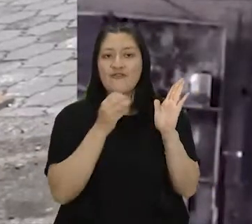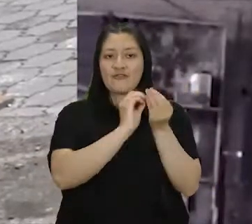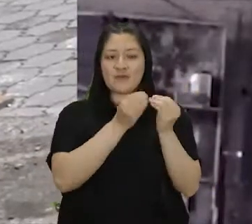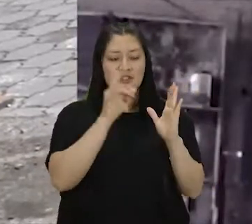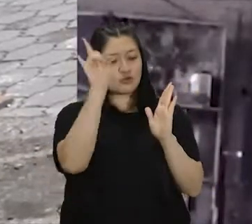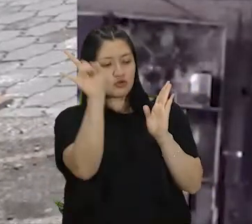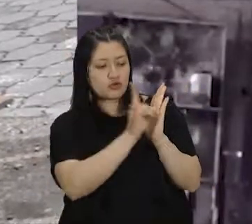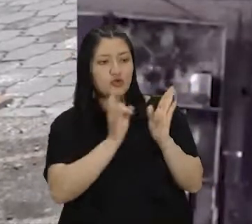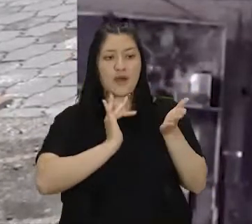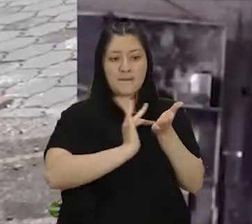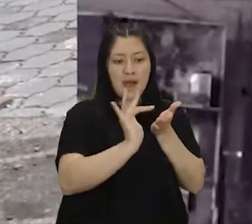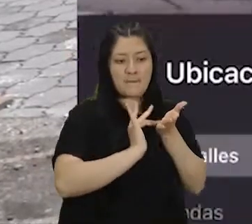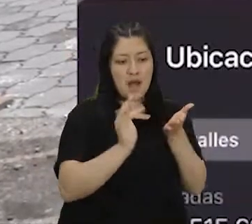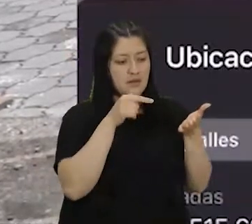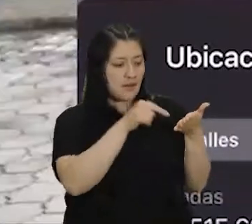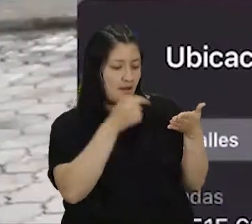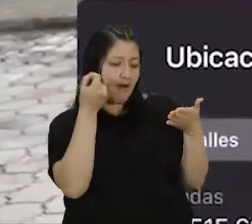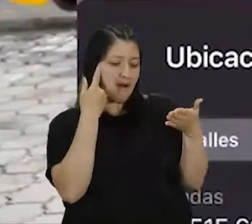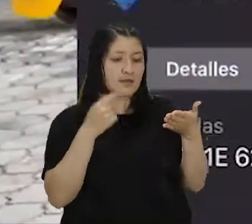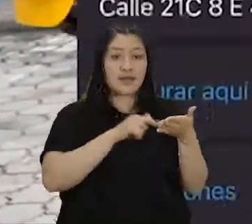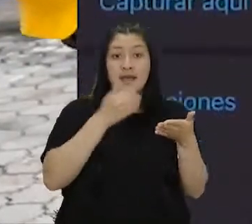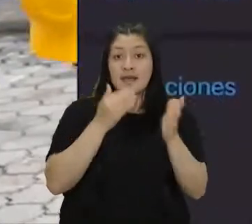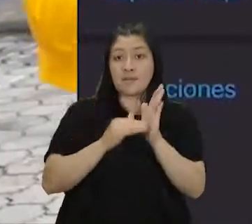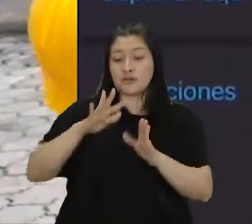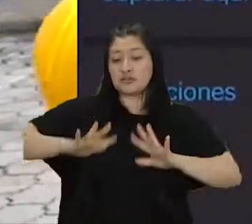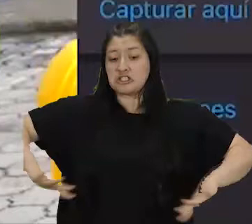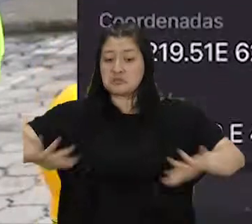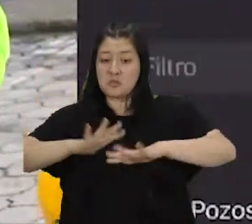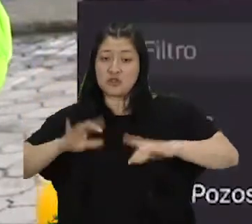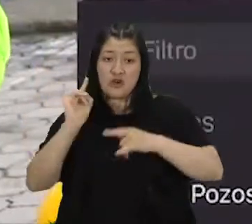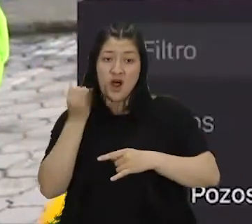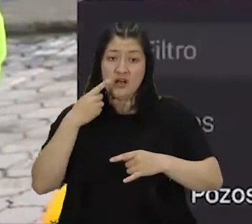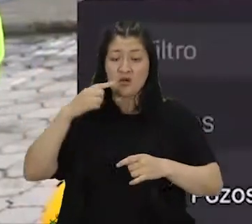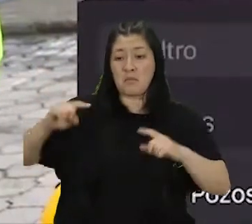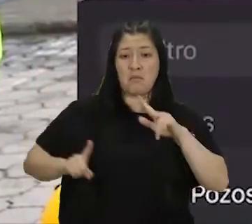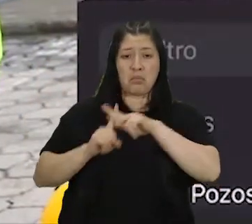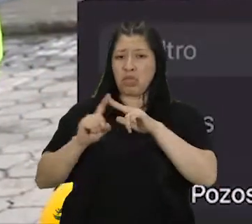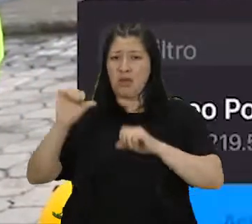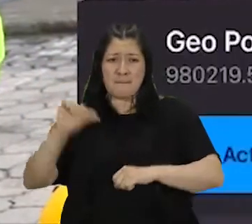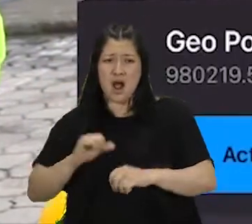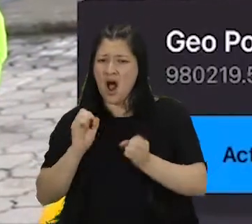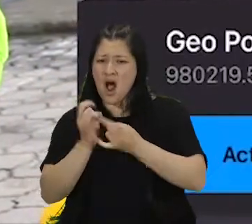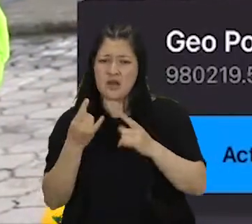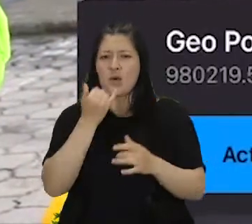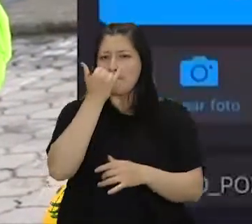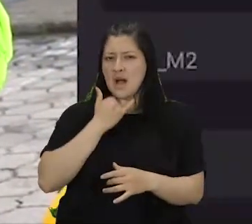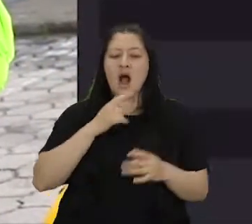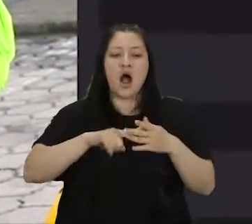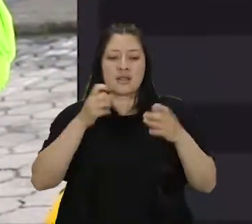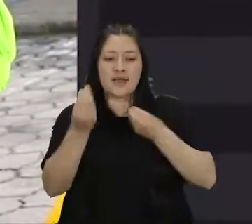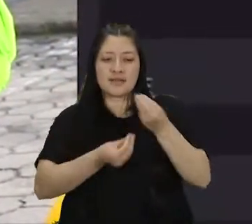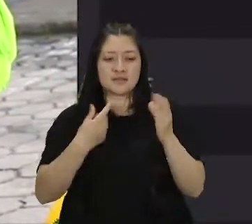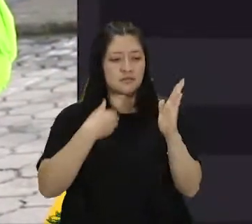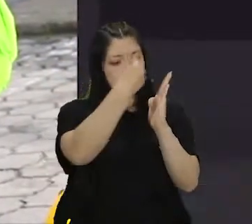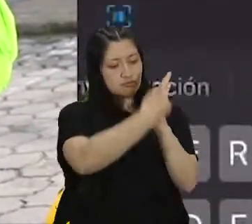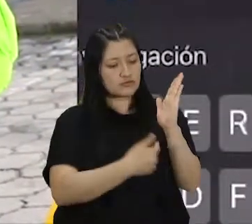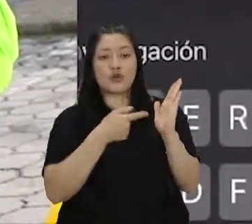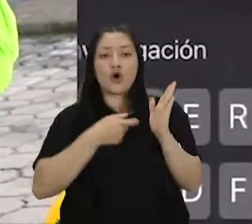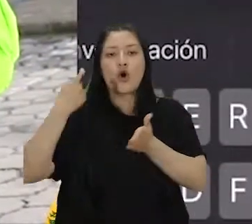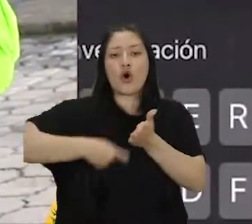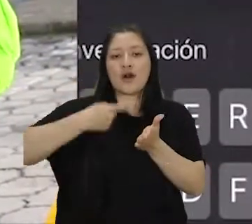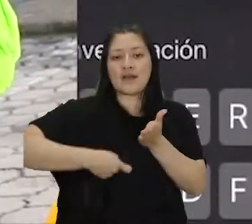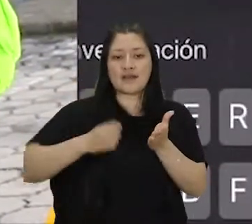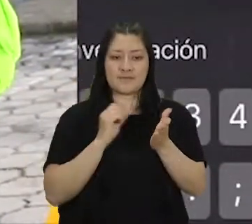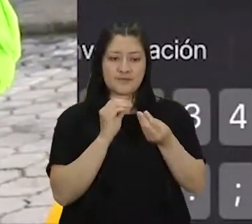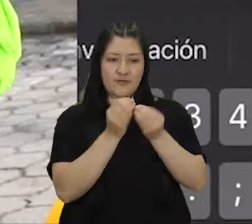evidencia de la información y de los datos en campo. Si el equipo de trabajo encuentra algún tipo de novedad, es reportada al área de redes, quienes son los encargados